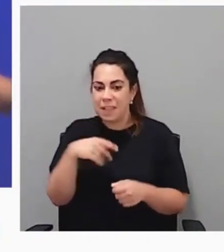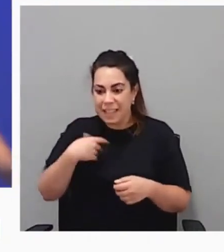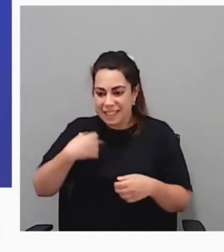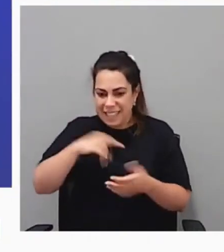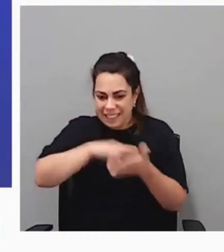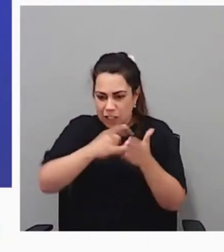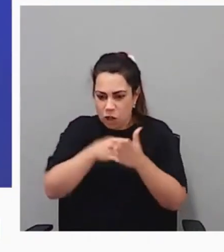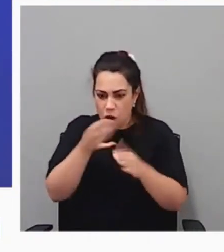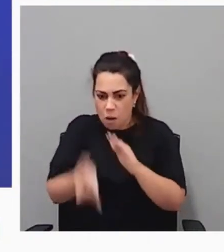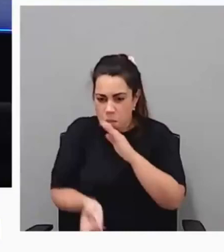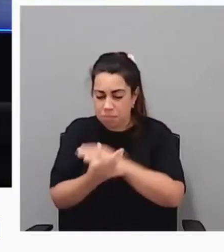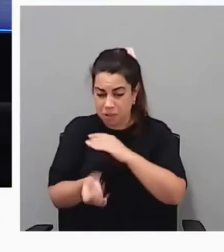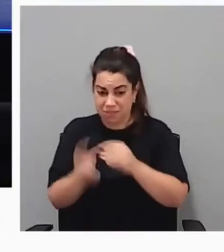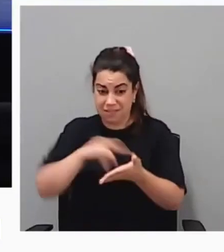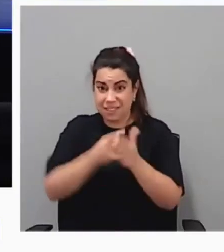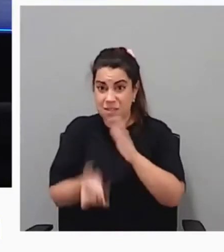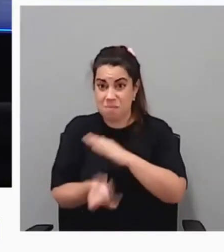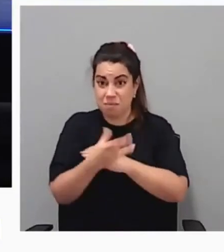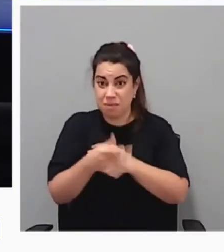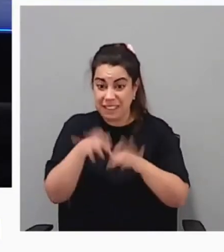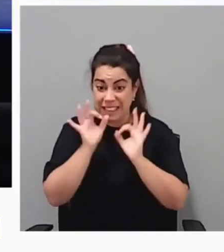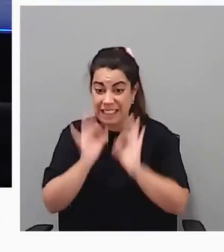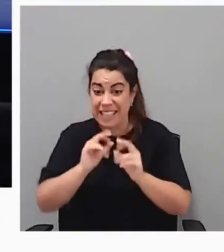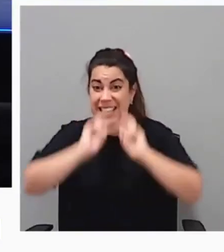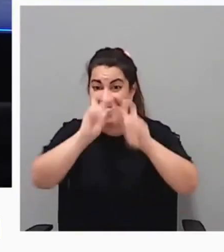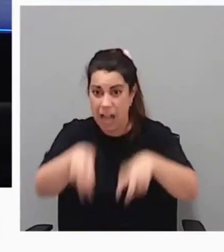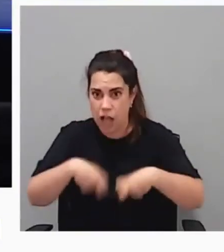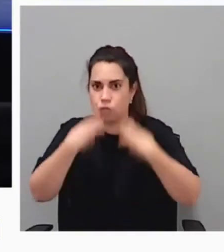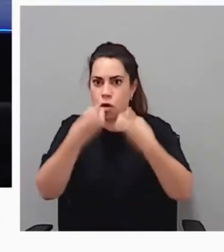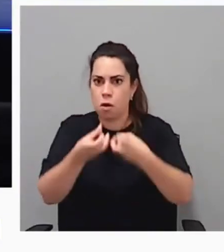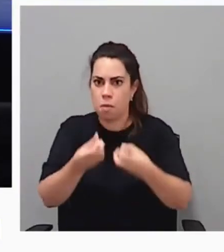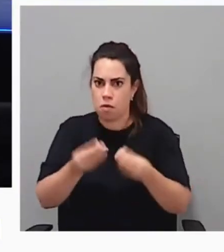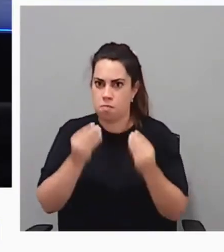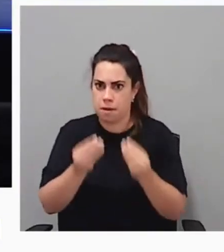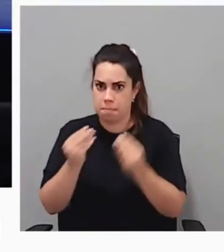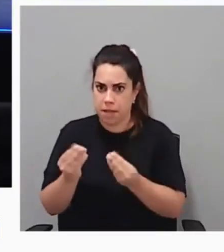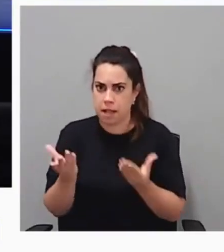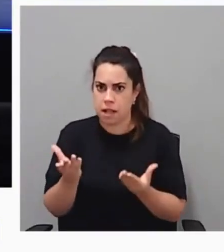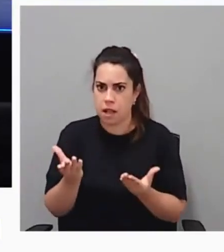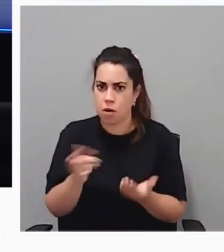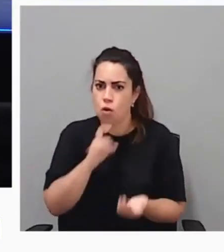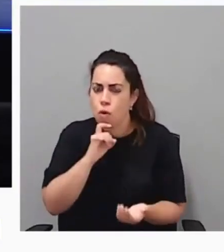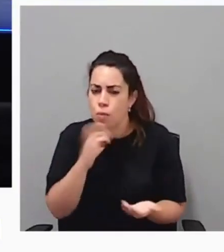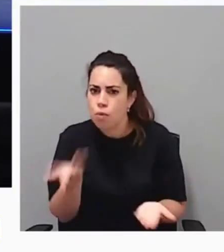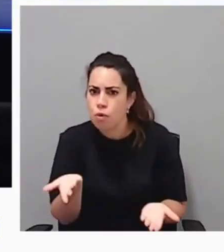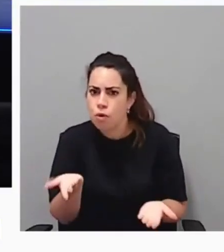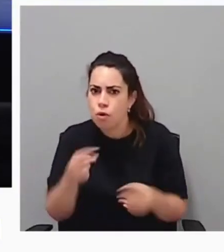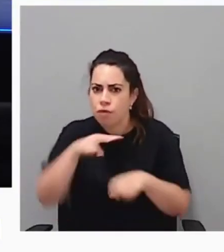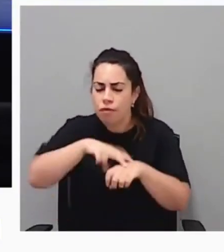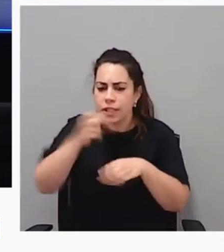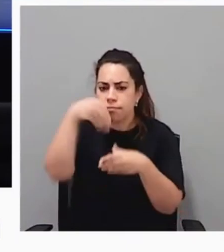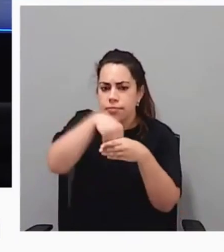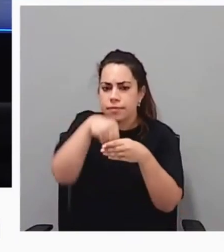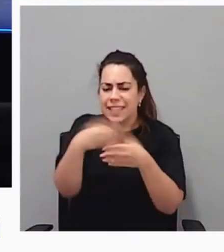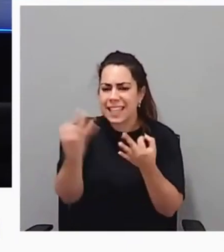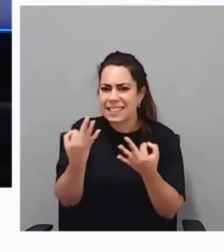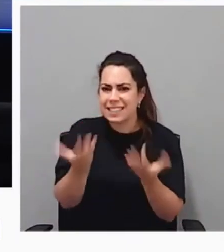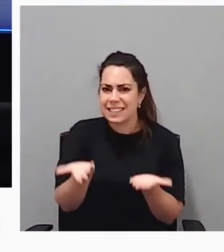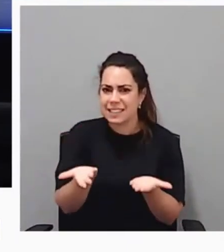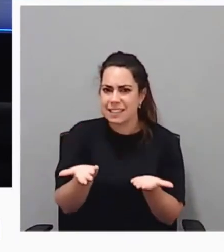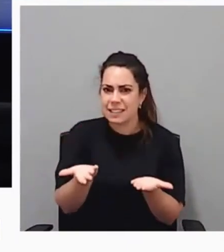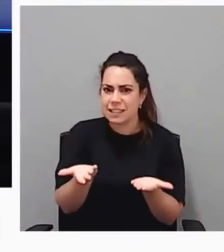realmente transformadora y no necesariamente en una buena manera. ¿Qué tiene la física? La física,